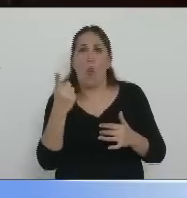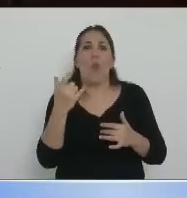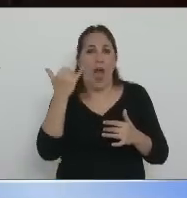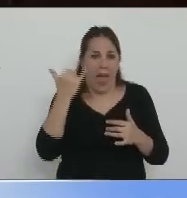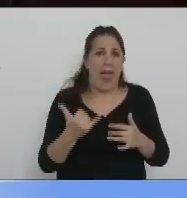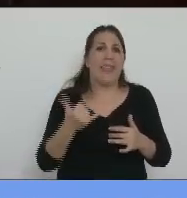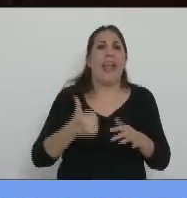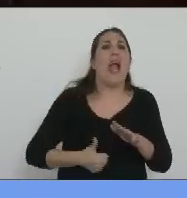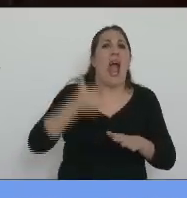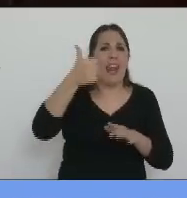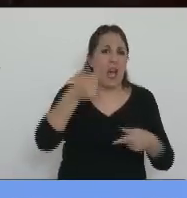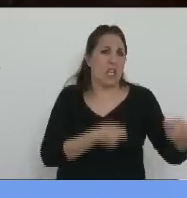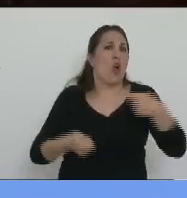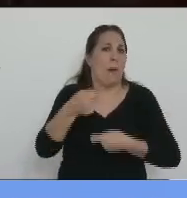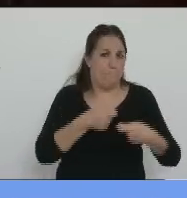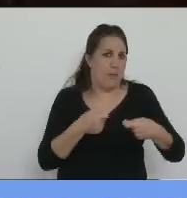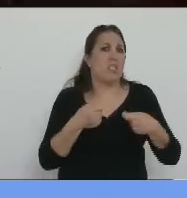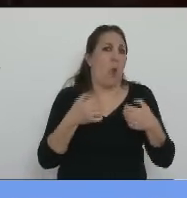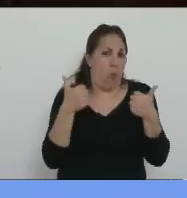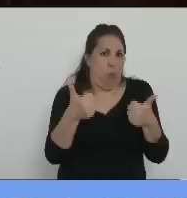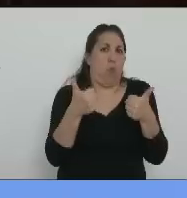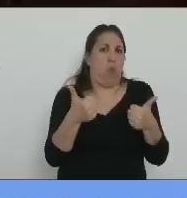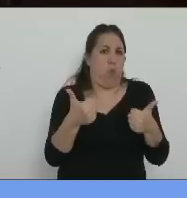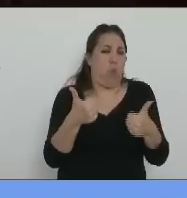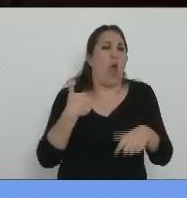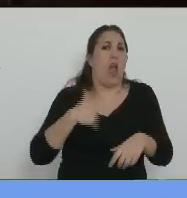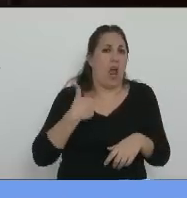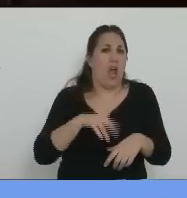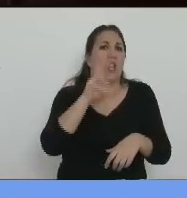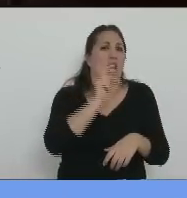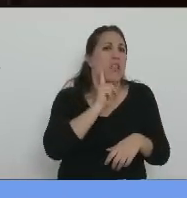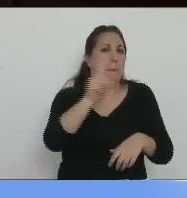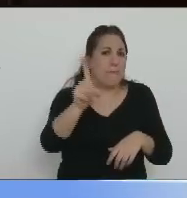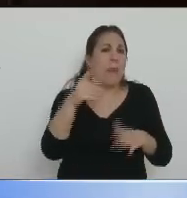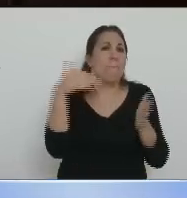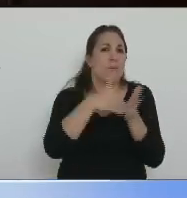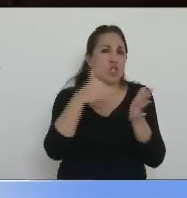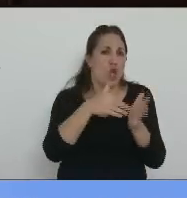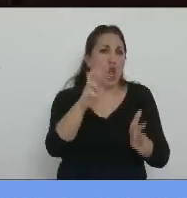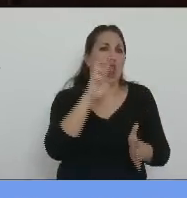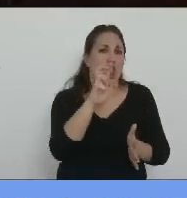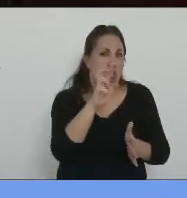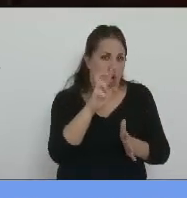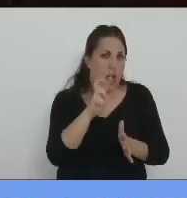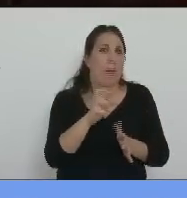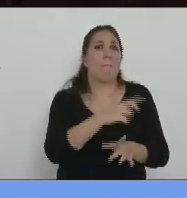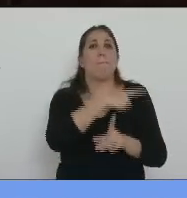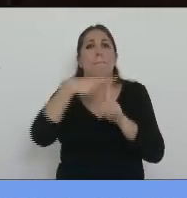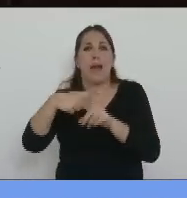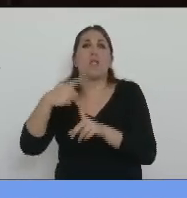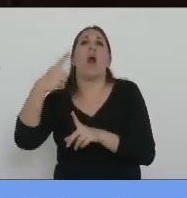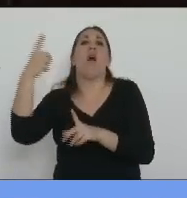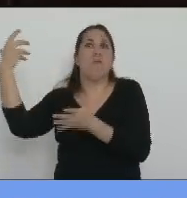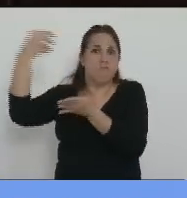altamente favorable para la argentina aproximadamente 30 mil millones de dólares más los 4 mil que vinieron de fondos y una cifra